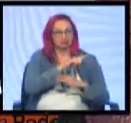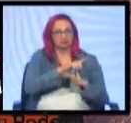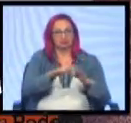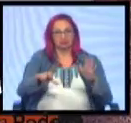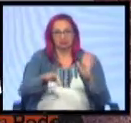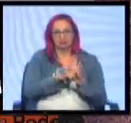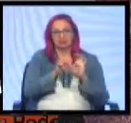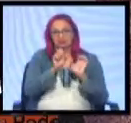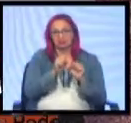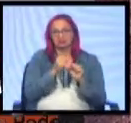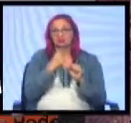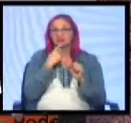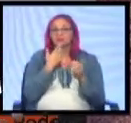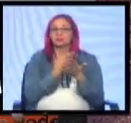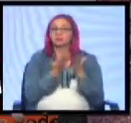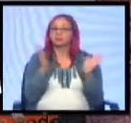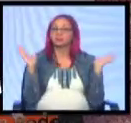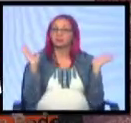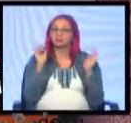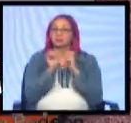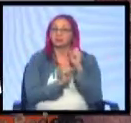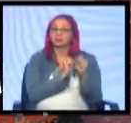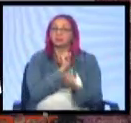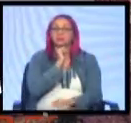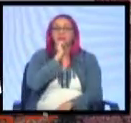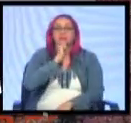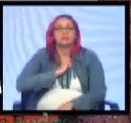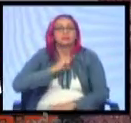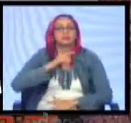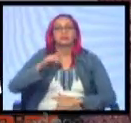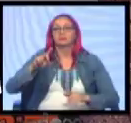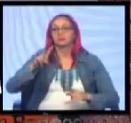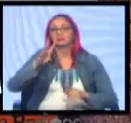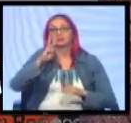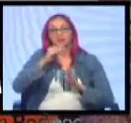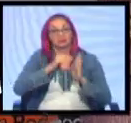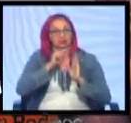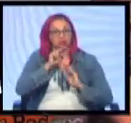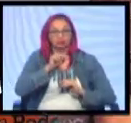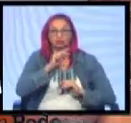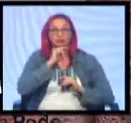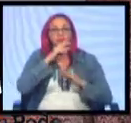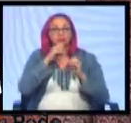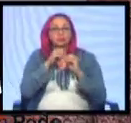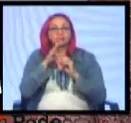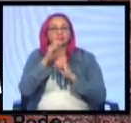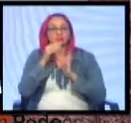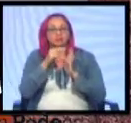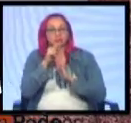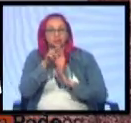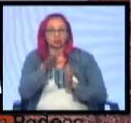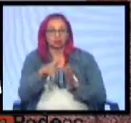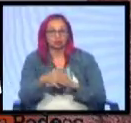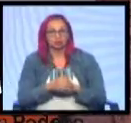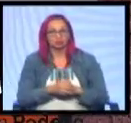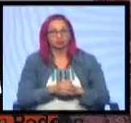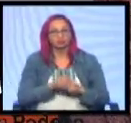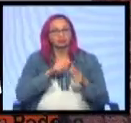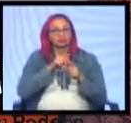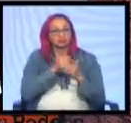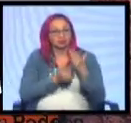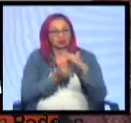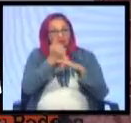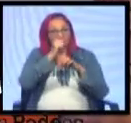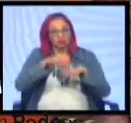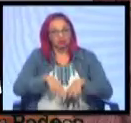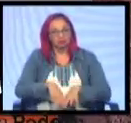ilegal, podemos decir, bueno, este año no vamos a generar 26.000 millones de colones, vamos a generar 50.000 millones de colones. De ahí